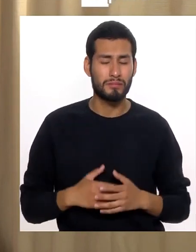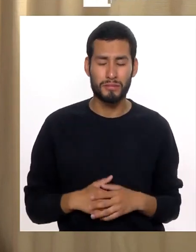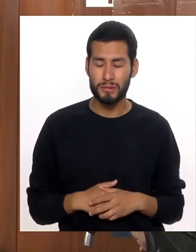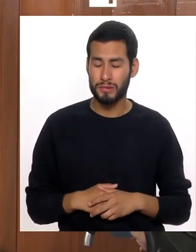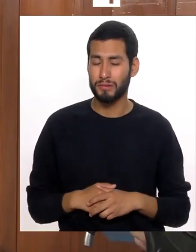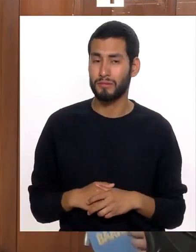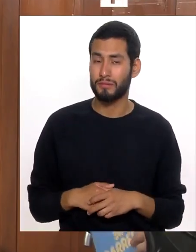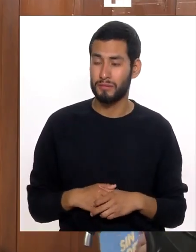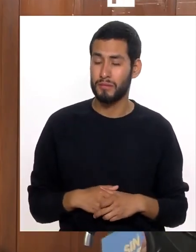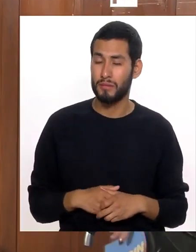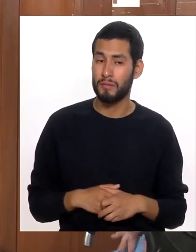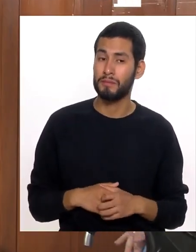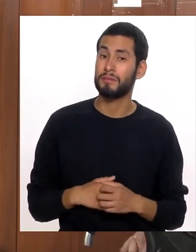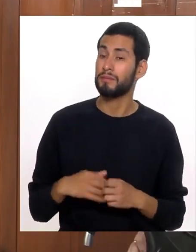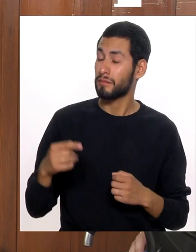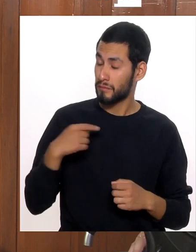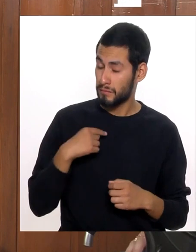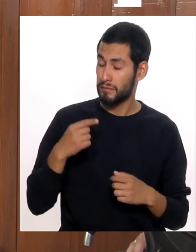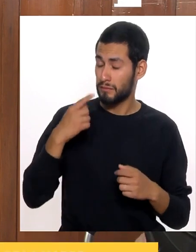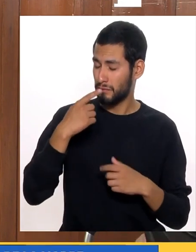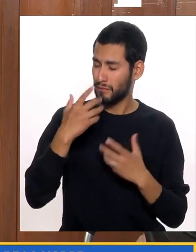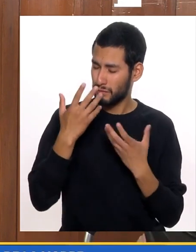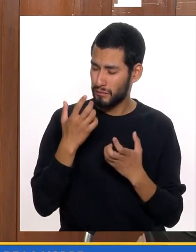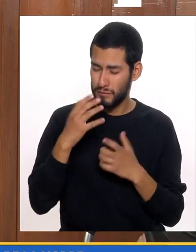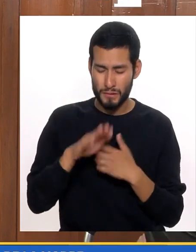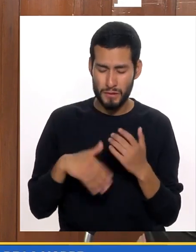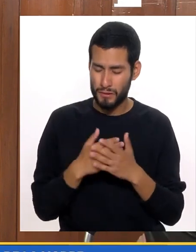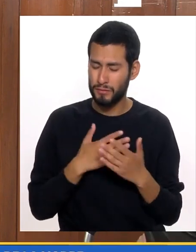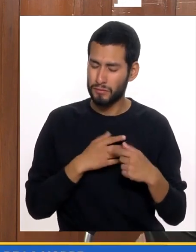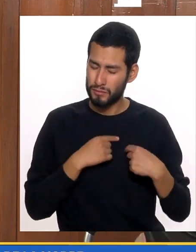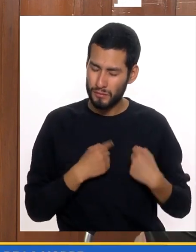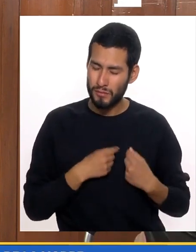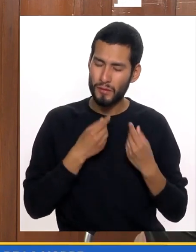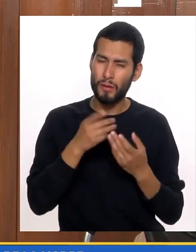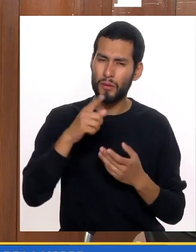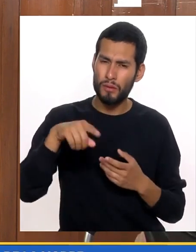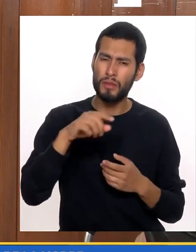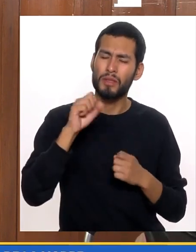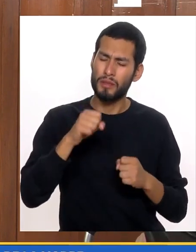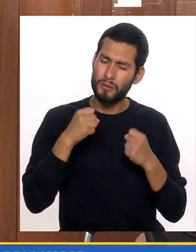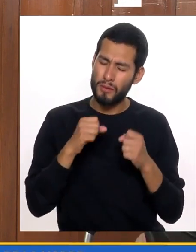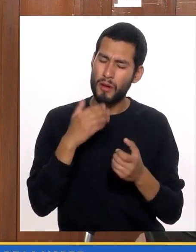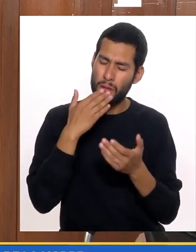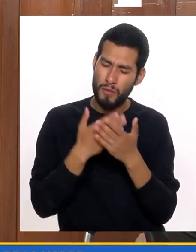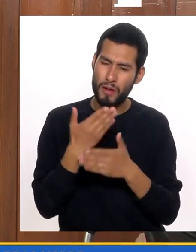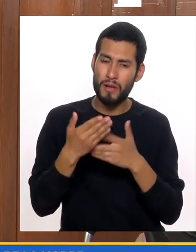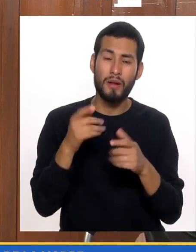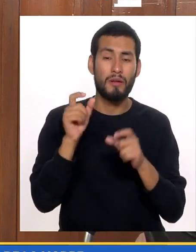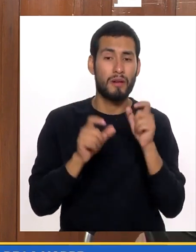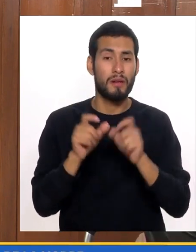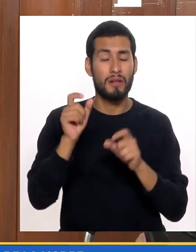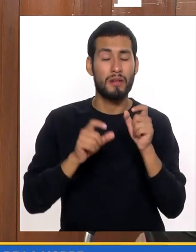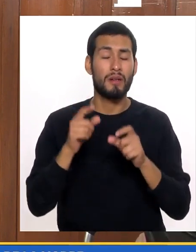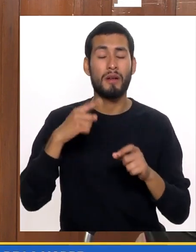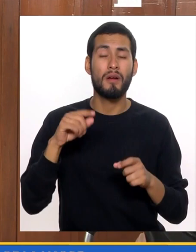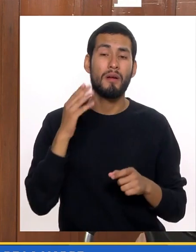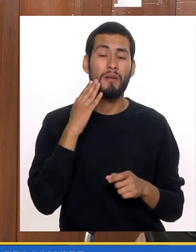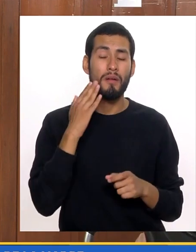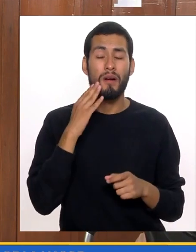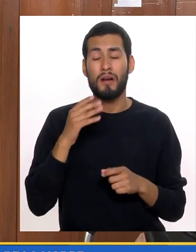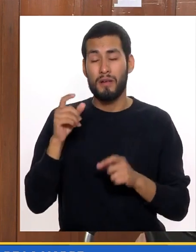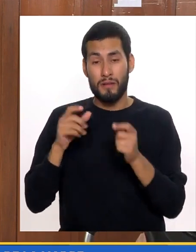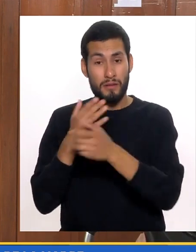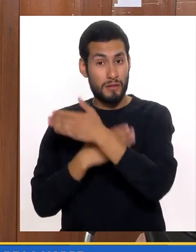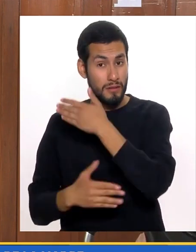discapacidad? Bueno, sí Yo deseo Con todo mi corazón Que la pasen bien Las mamás De personas con